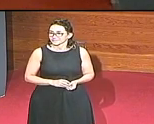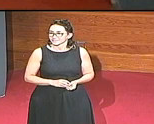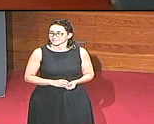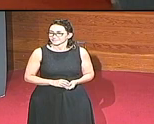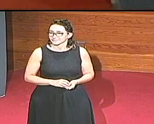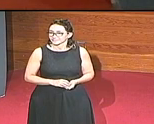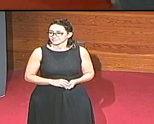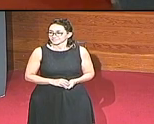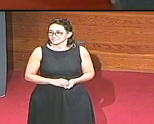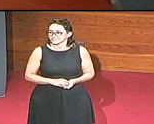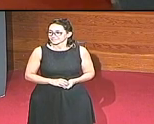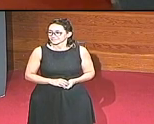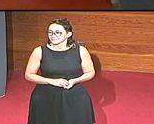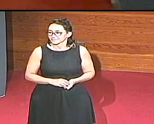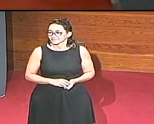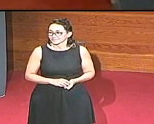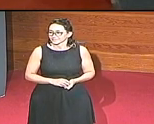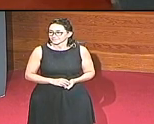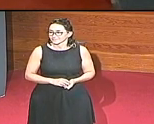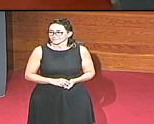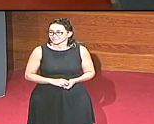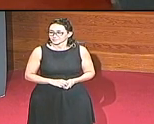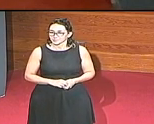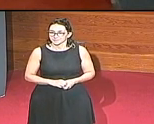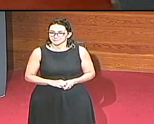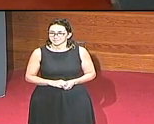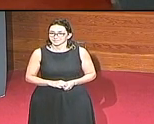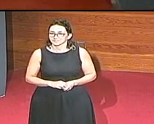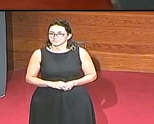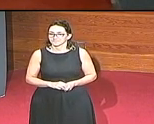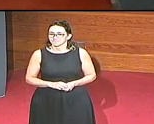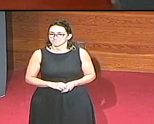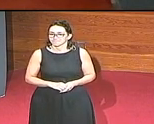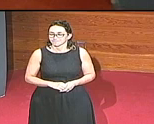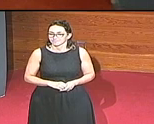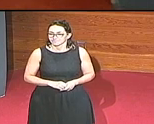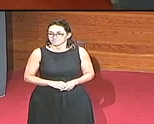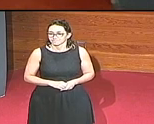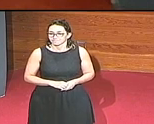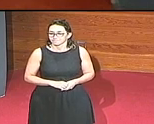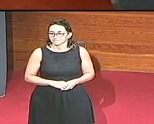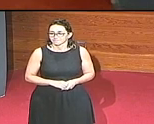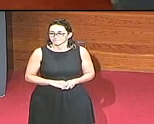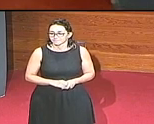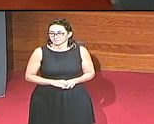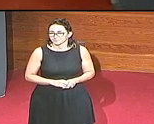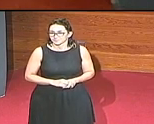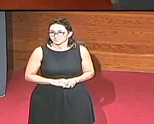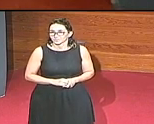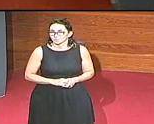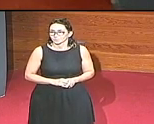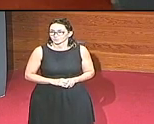vulneren diseño está hallada esta infografía co irakasle aire y sanda nafarroako unibertsitatea neta el correo upv ehu